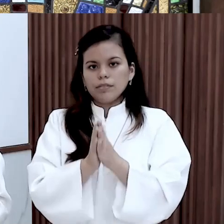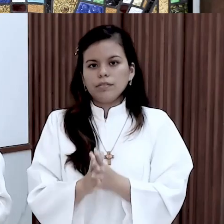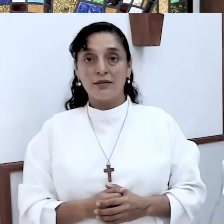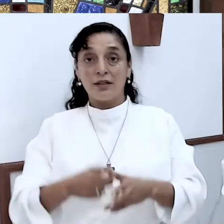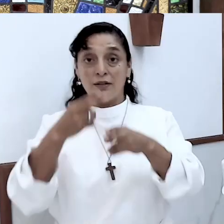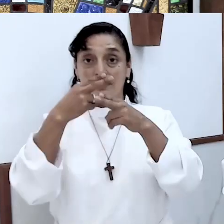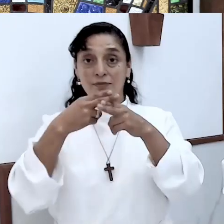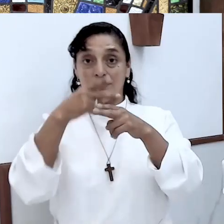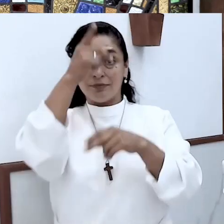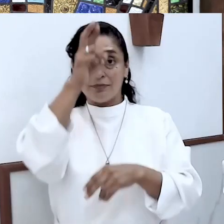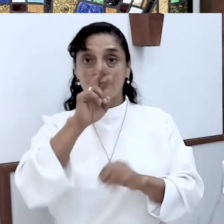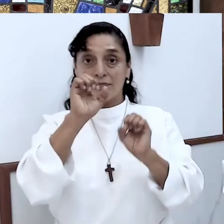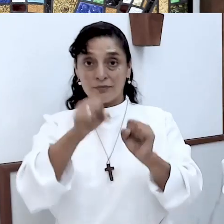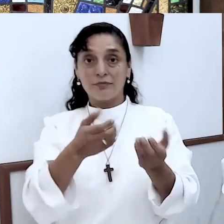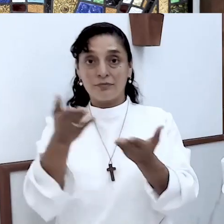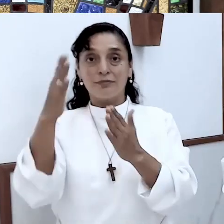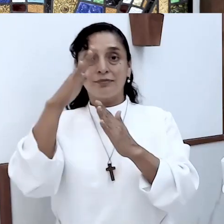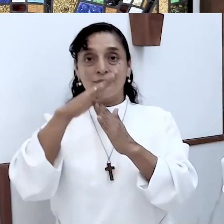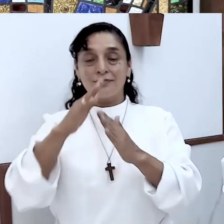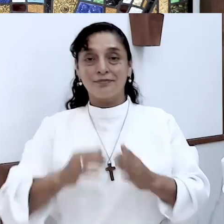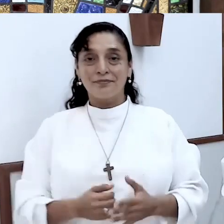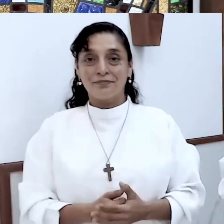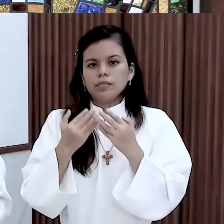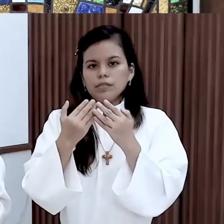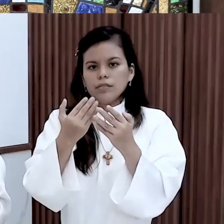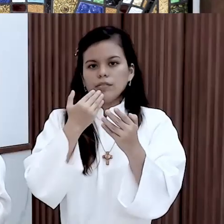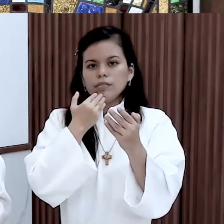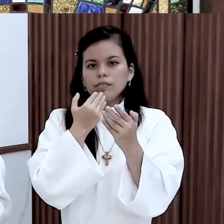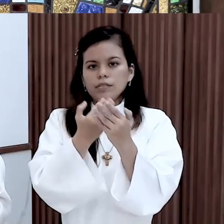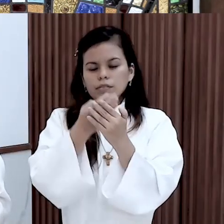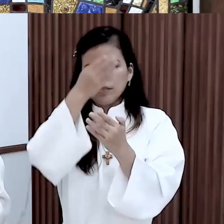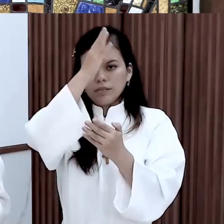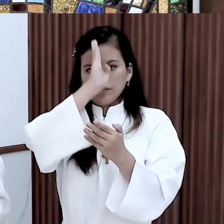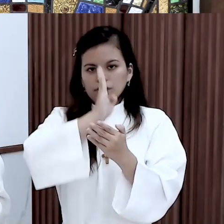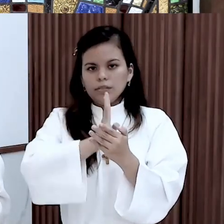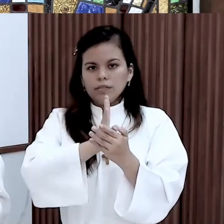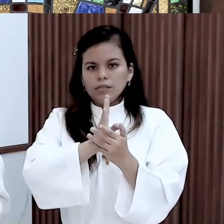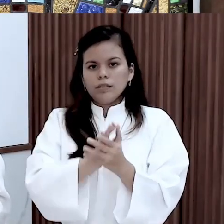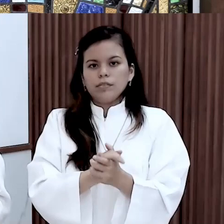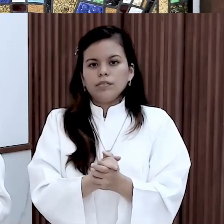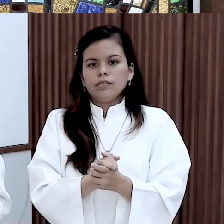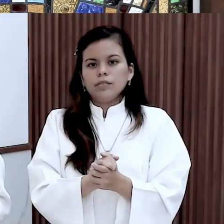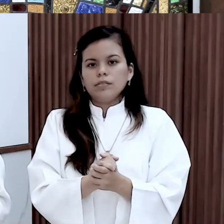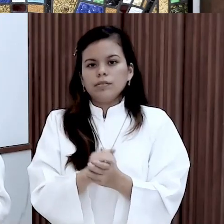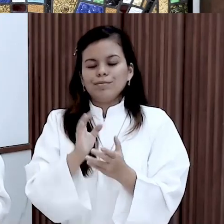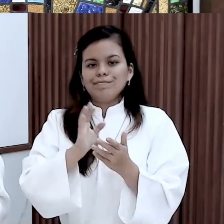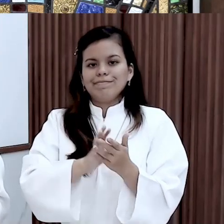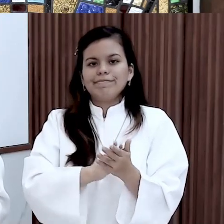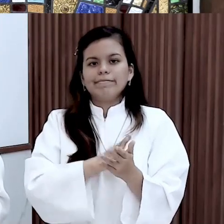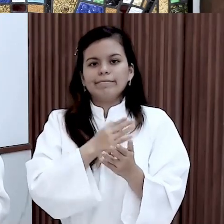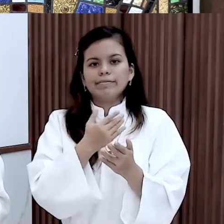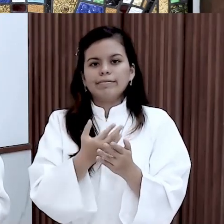Amén. En el nombre del Señor pueden ir en paz. Demos gracias a Dios.